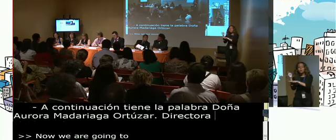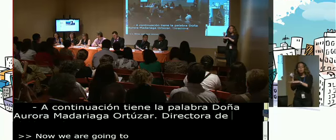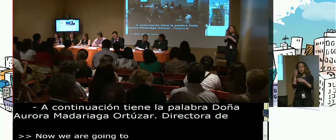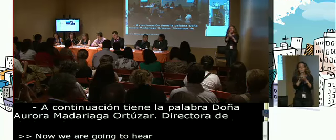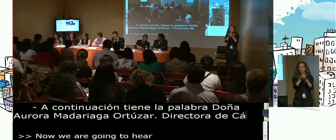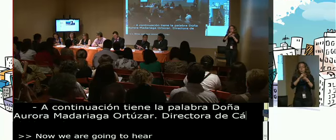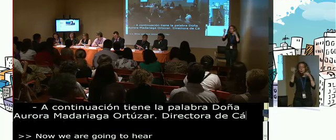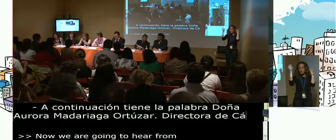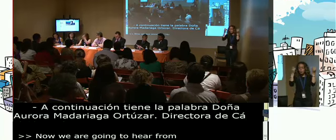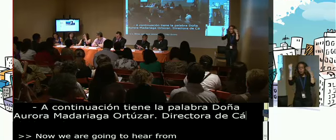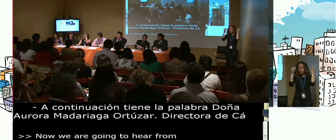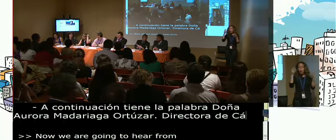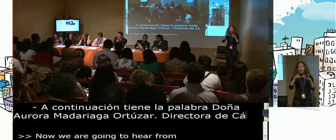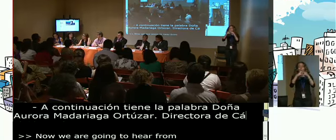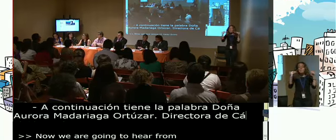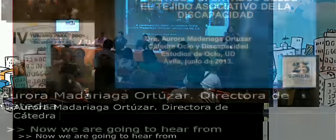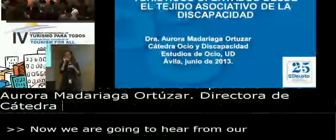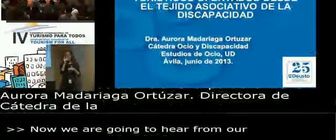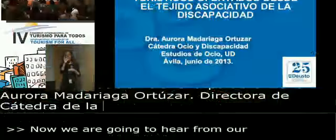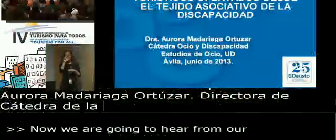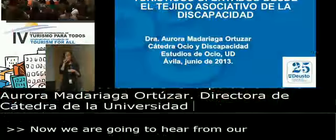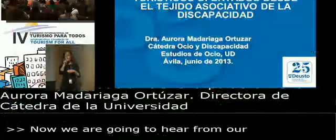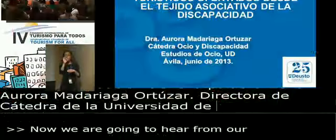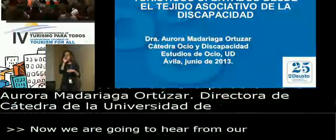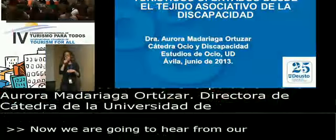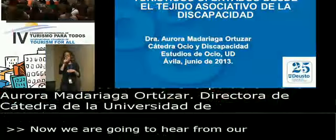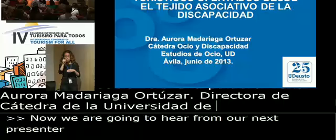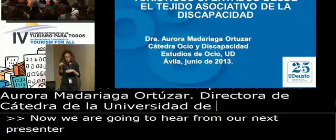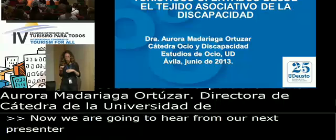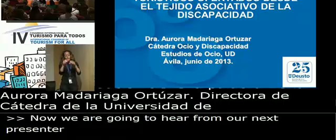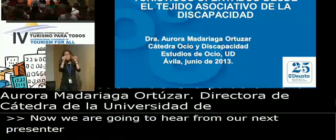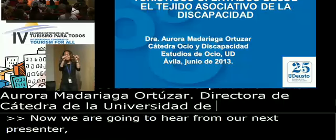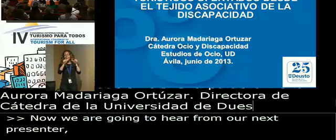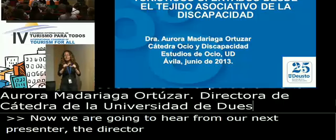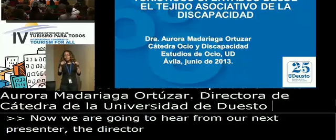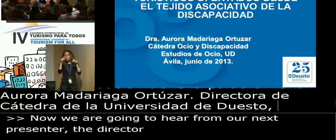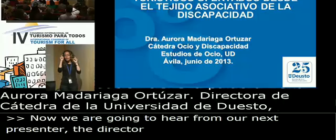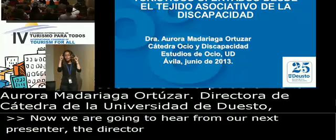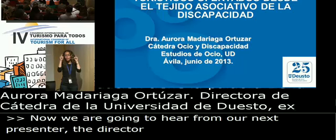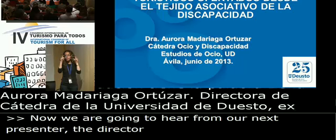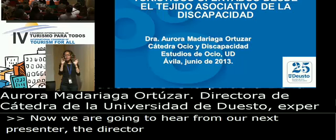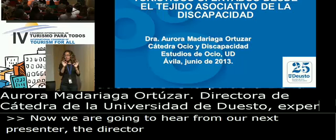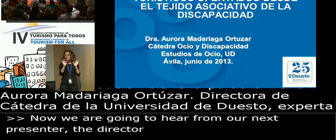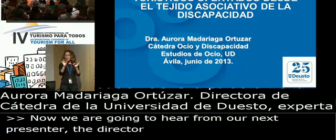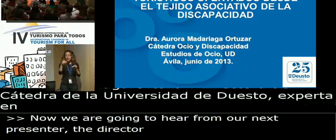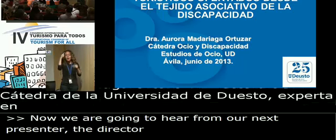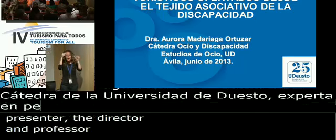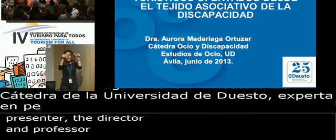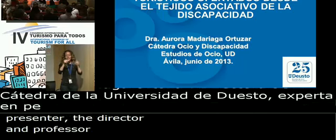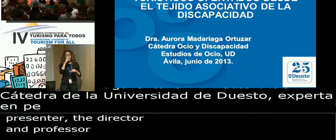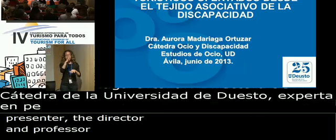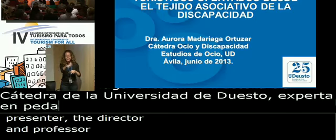de la Universidad de Deusto. Máster en Educación Especial, experta en Pedagogía Terapéutica, licenciada en Psicología, y desde el